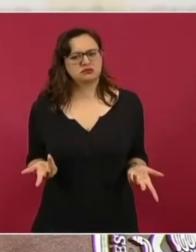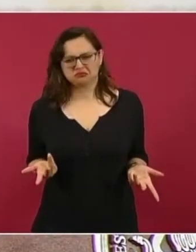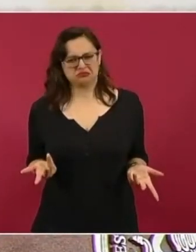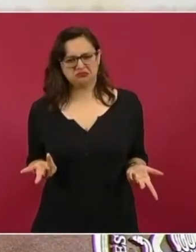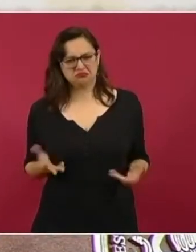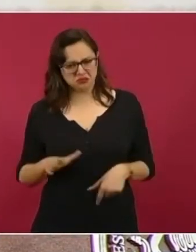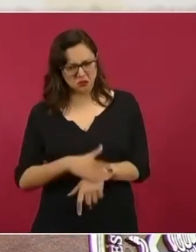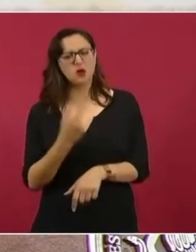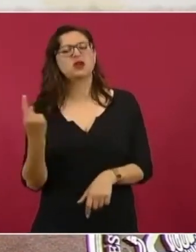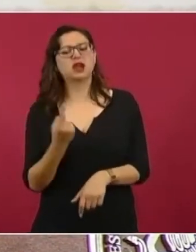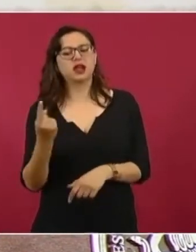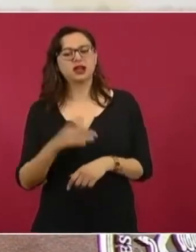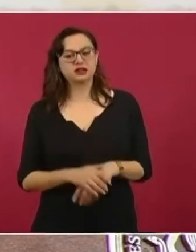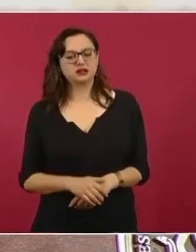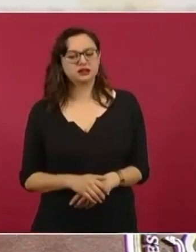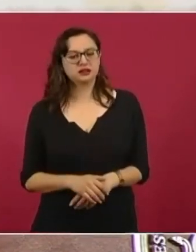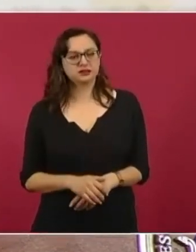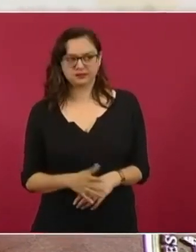Lo tercero, ¿para qué